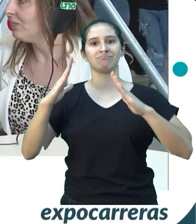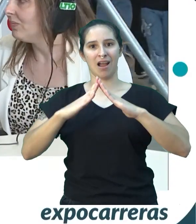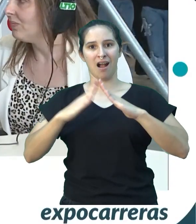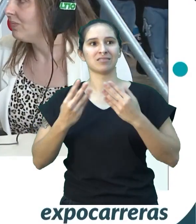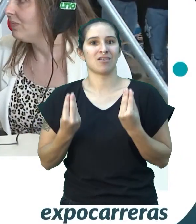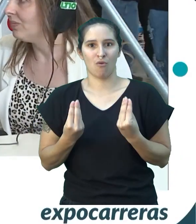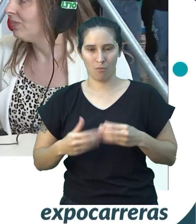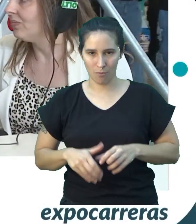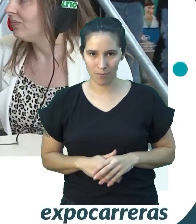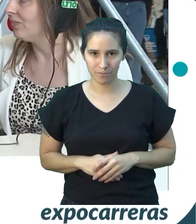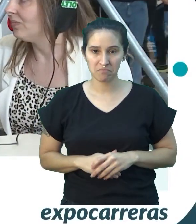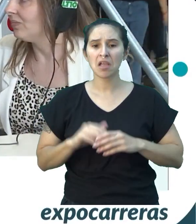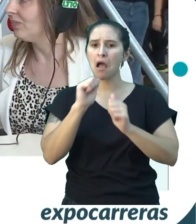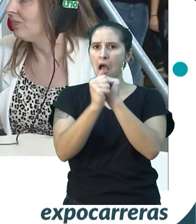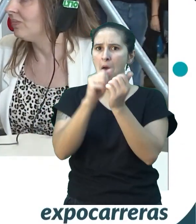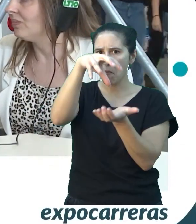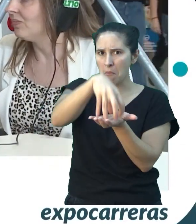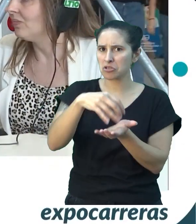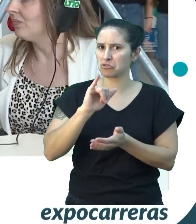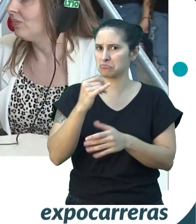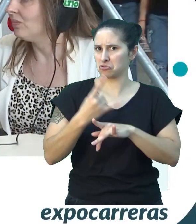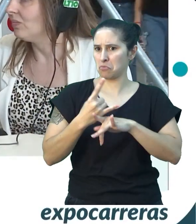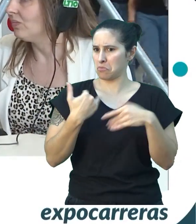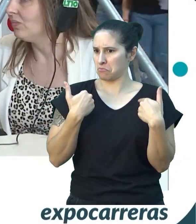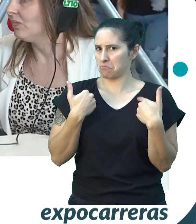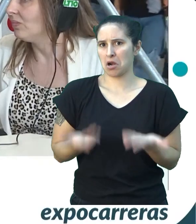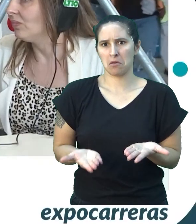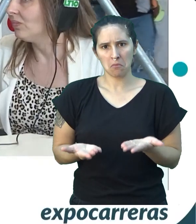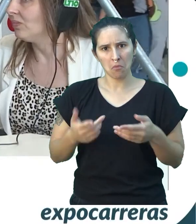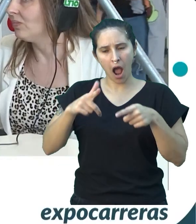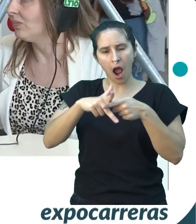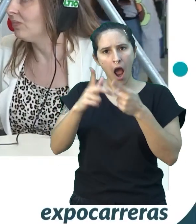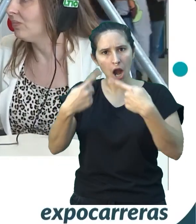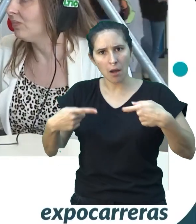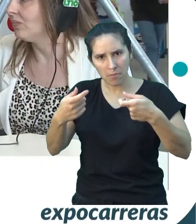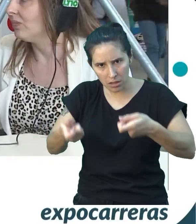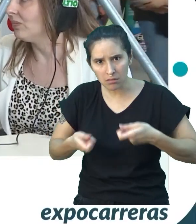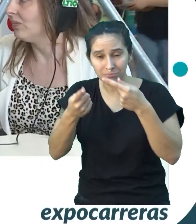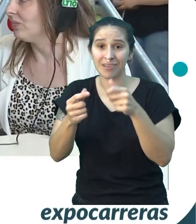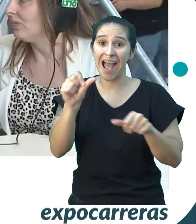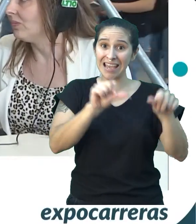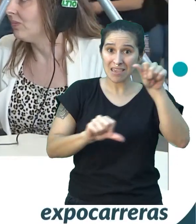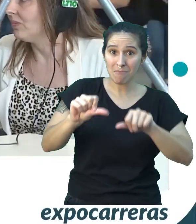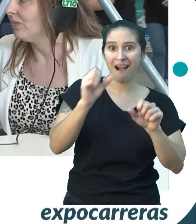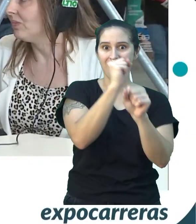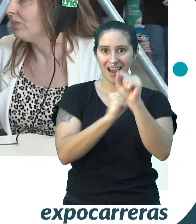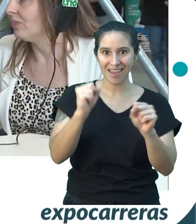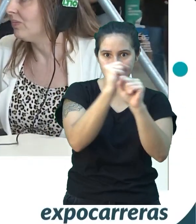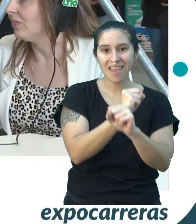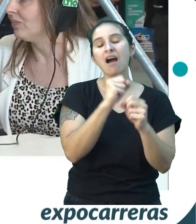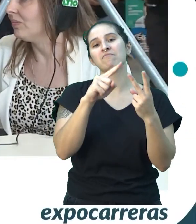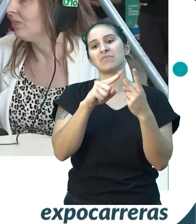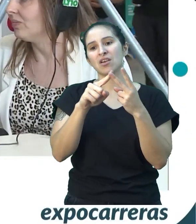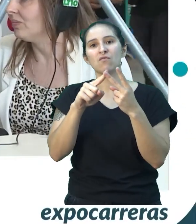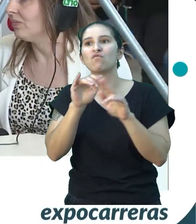La empresa siempre estuvo muy bien predispuesta, nos enseñaron herramientas ya sea tanto de ingeniería química como de